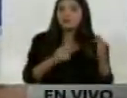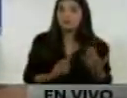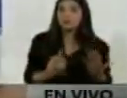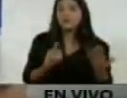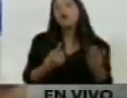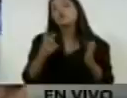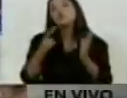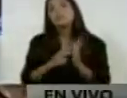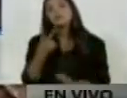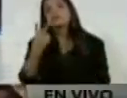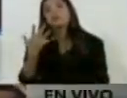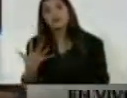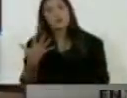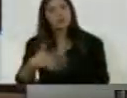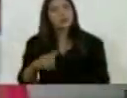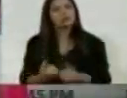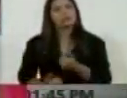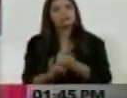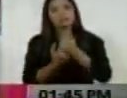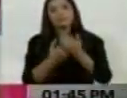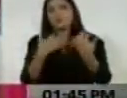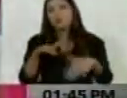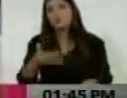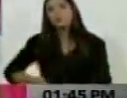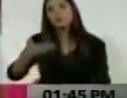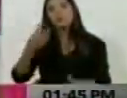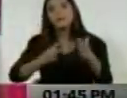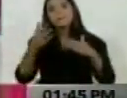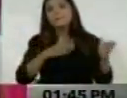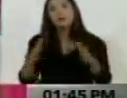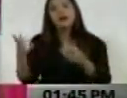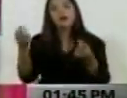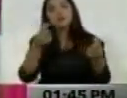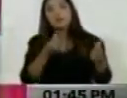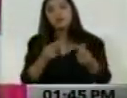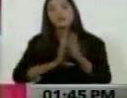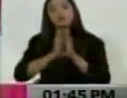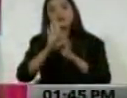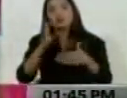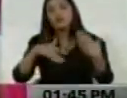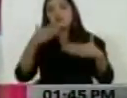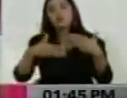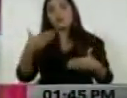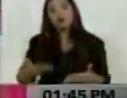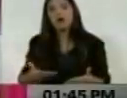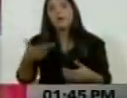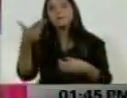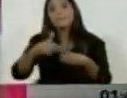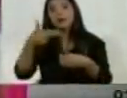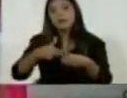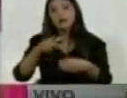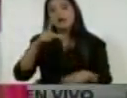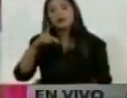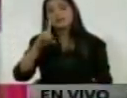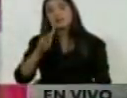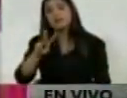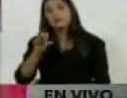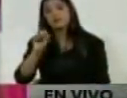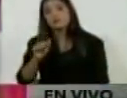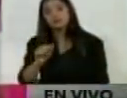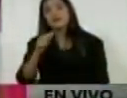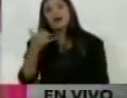2016-2025 es columna central de esta agenda económica de recuperación para que PDVSA ocupe un